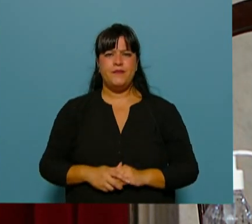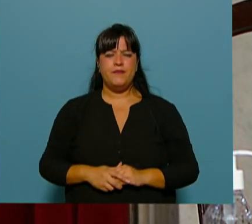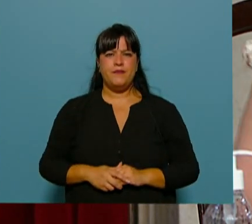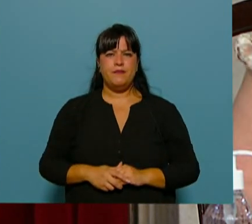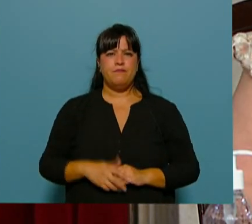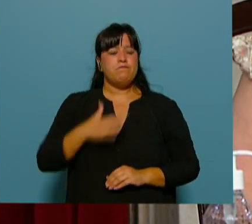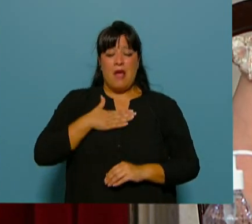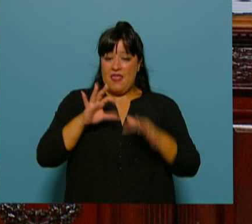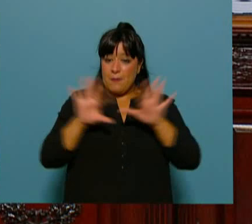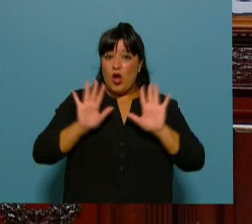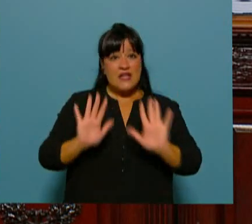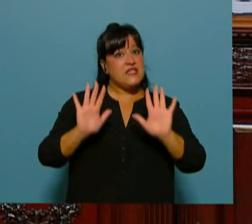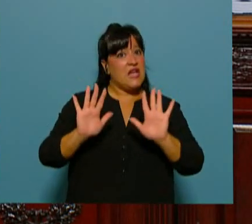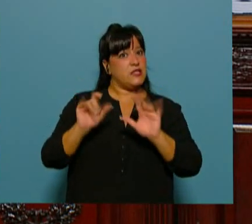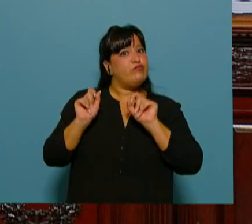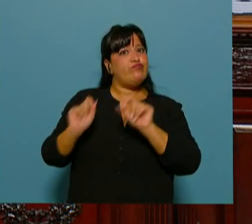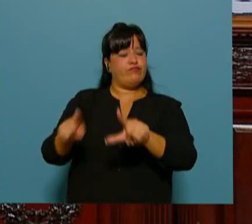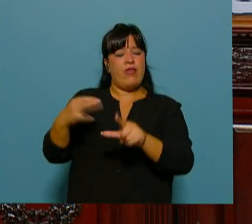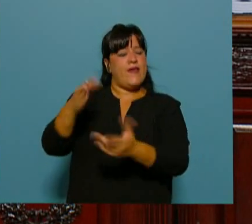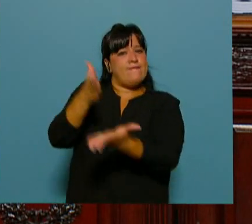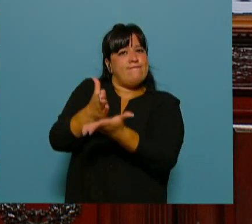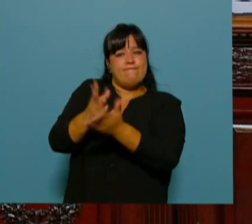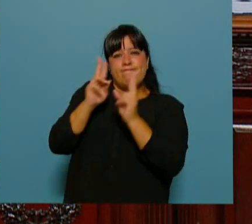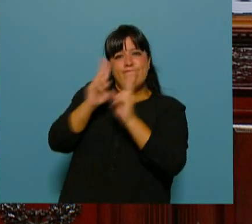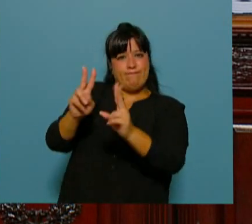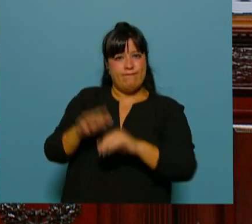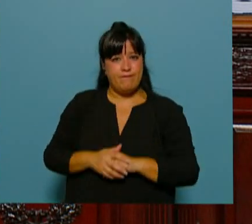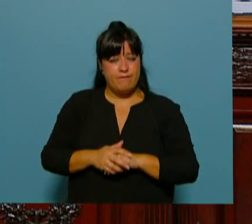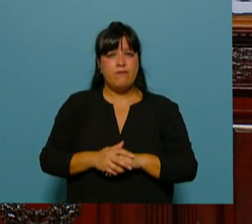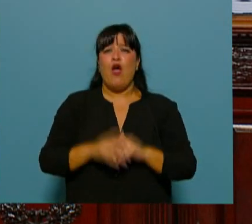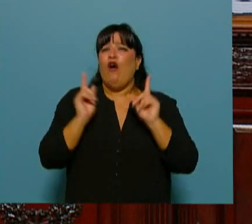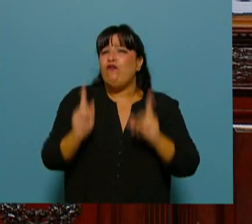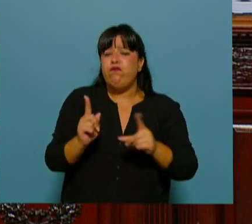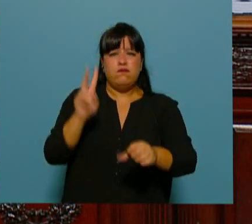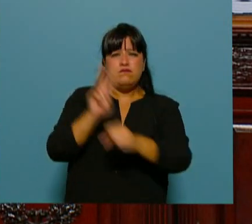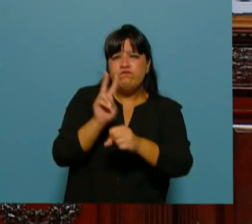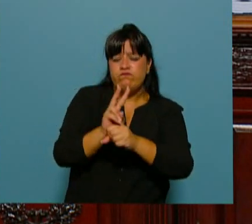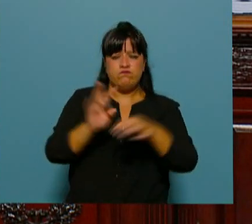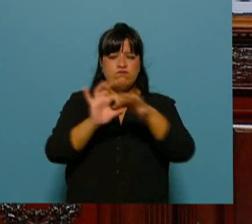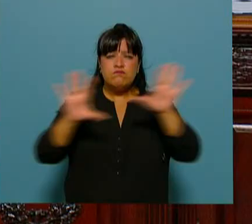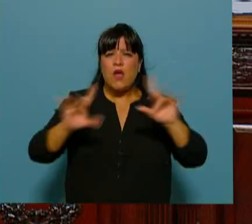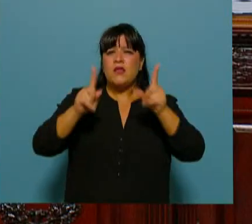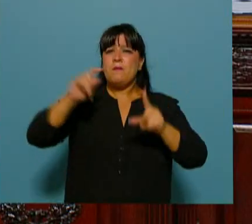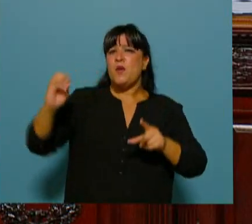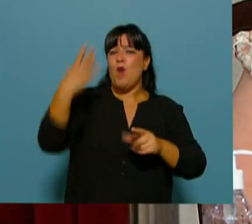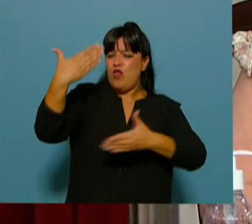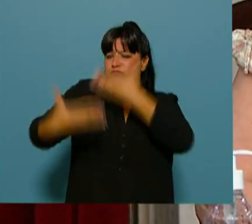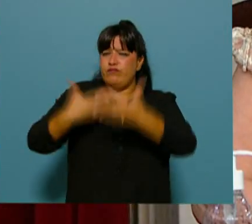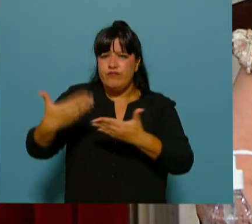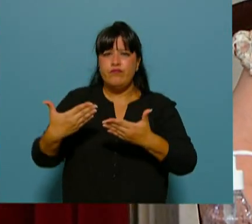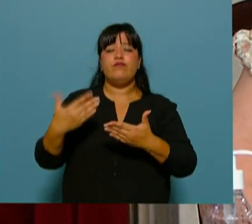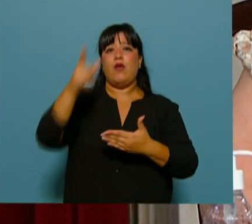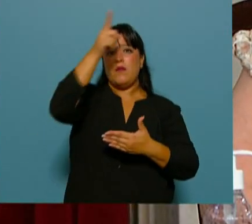a nuestra democracia. Seguimos trabajando para una seguridad democrática y una seguridad moderna. Las